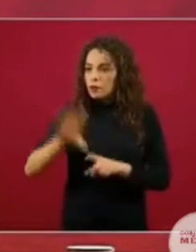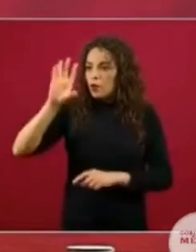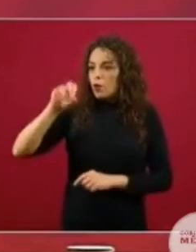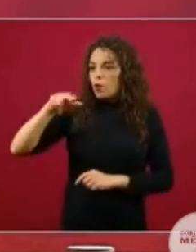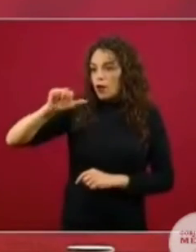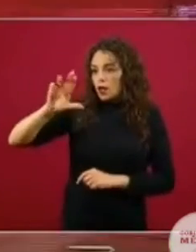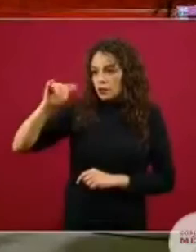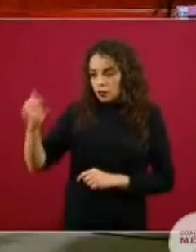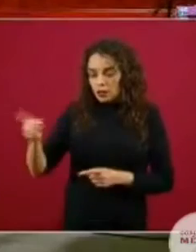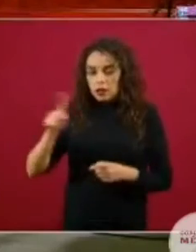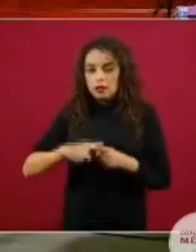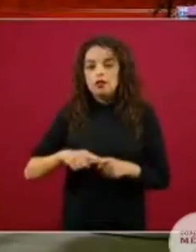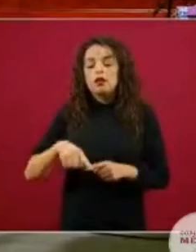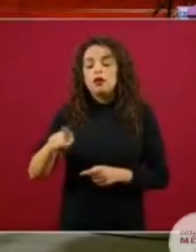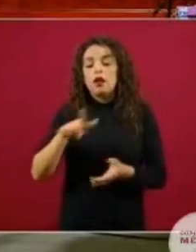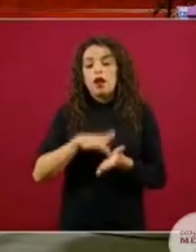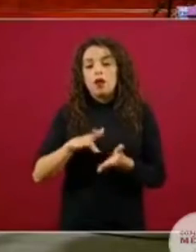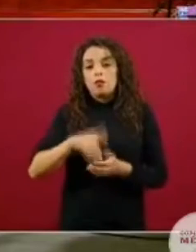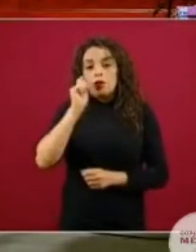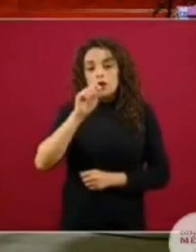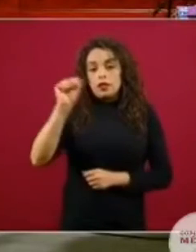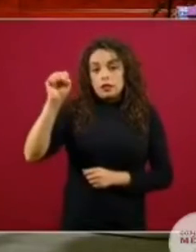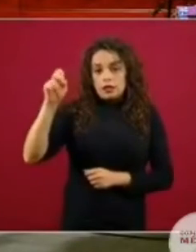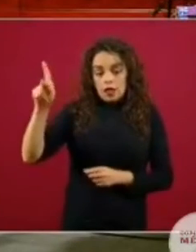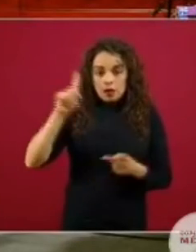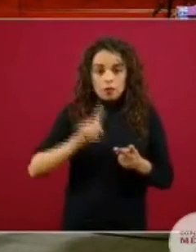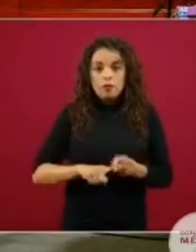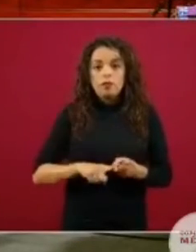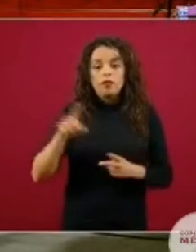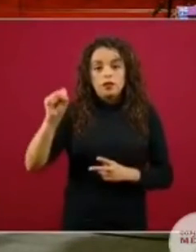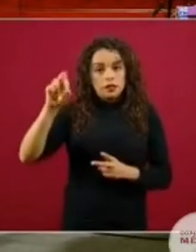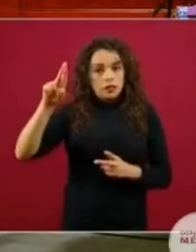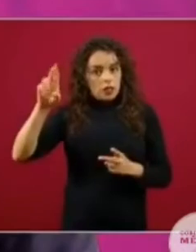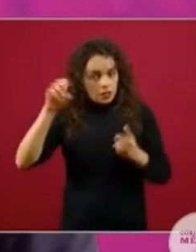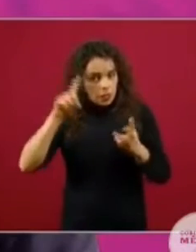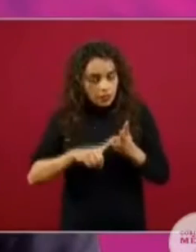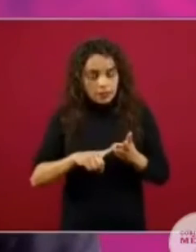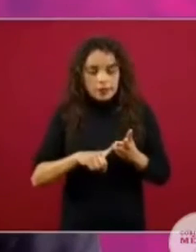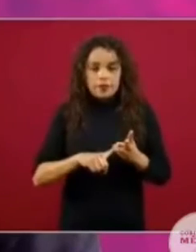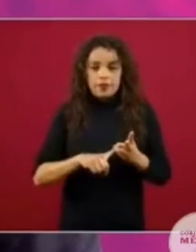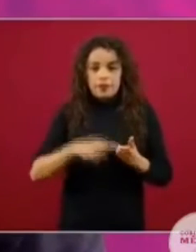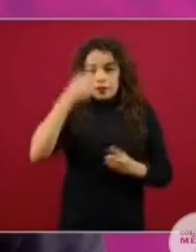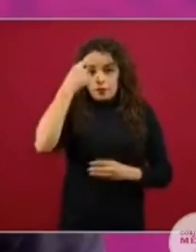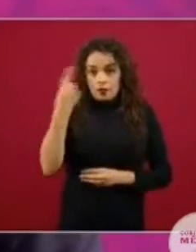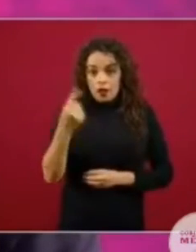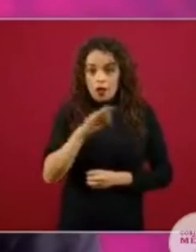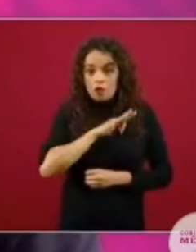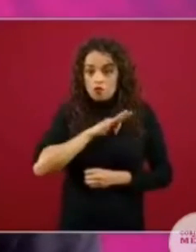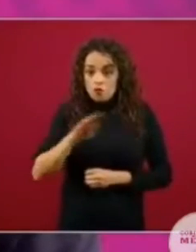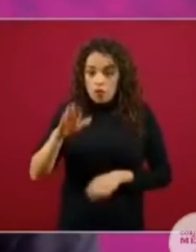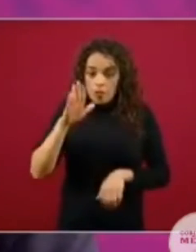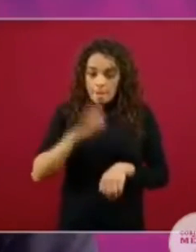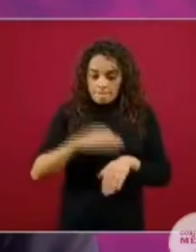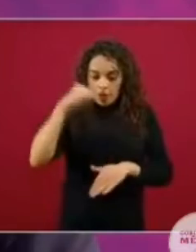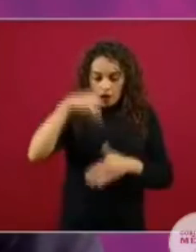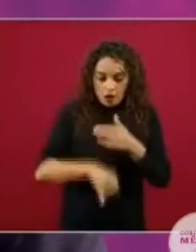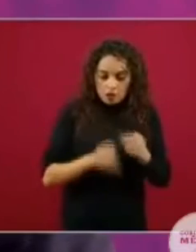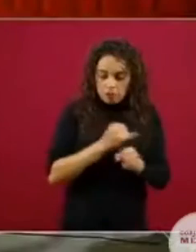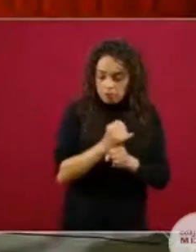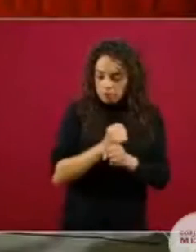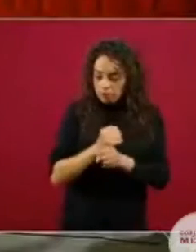de la secretaría de educación pública de las secretarias en exteriores para explorar cuáles son las oportunidades